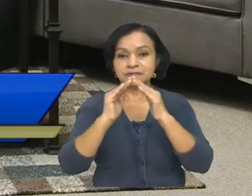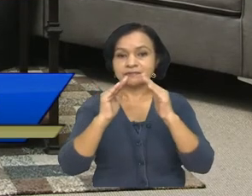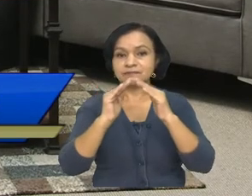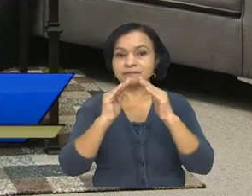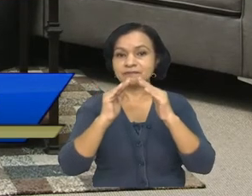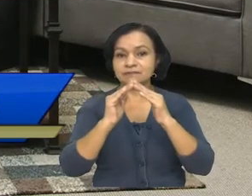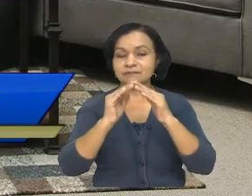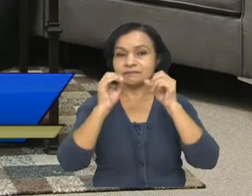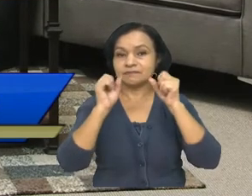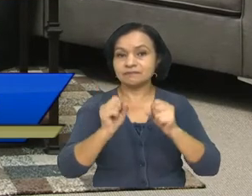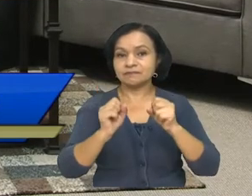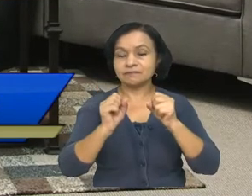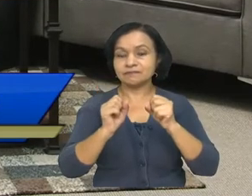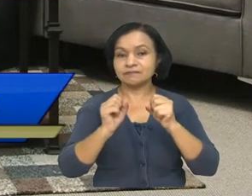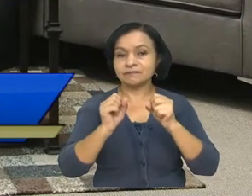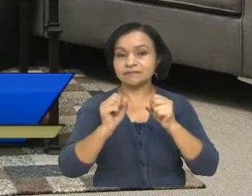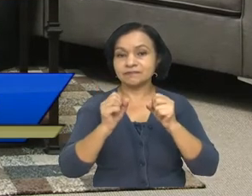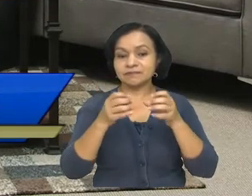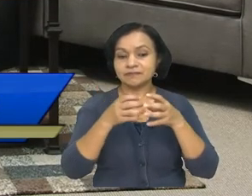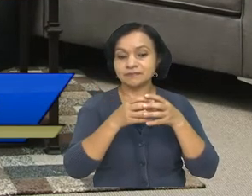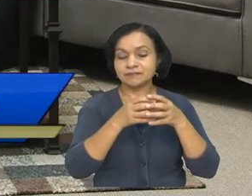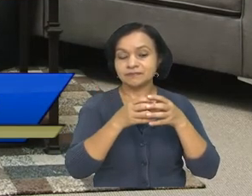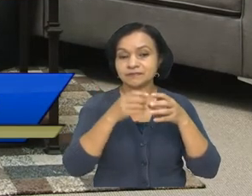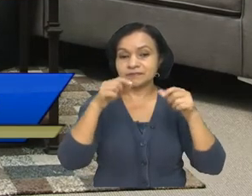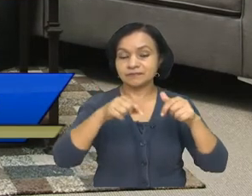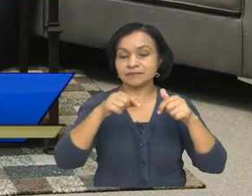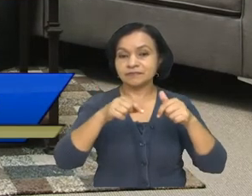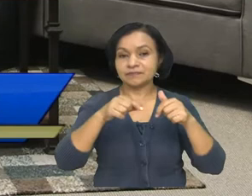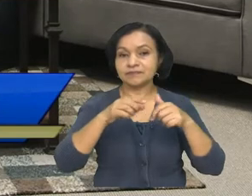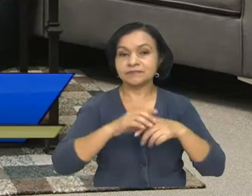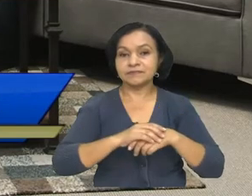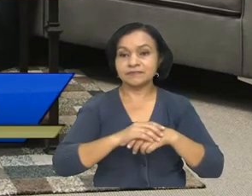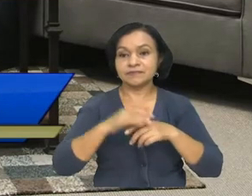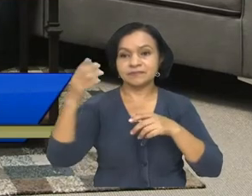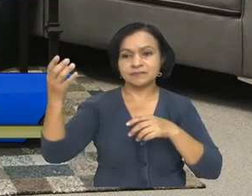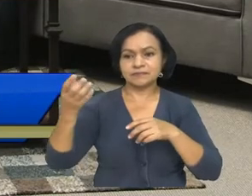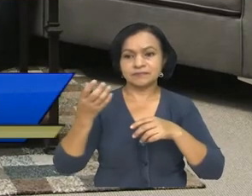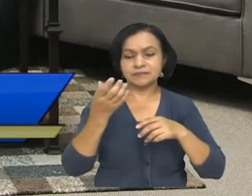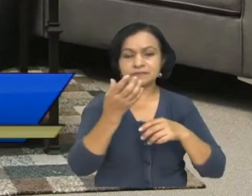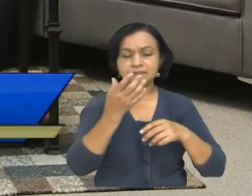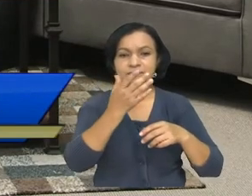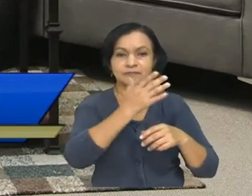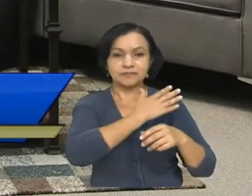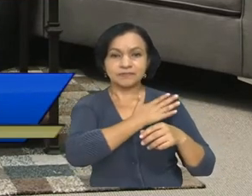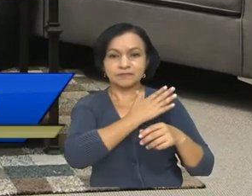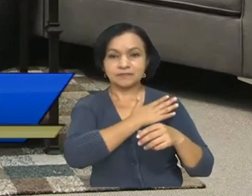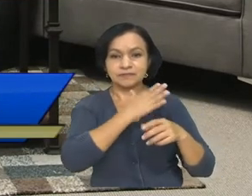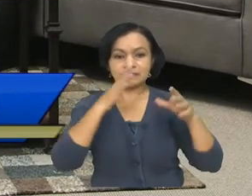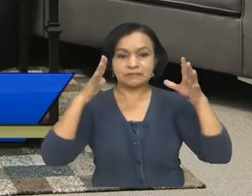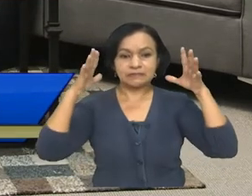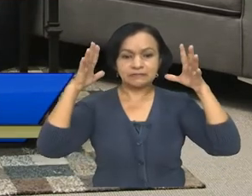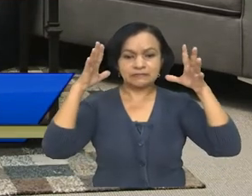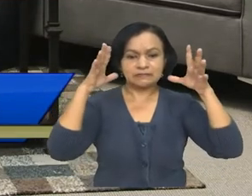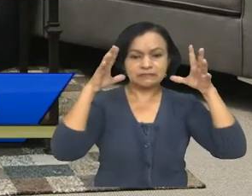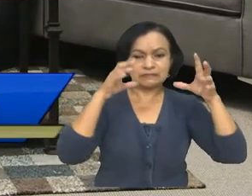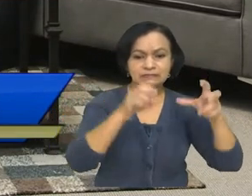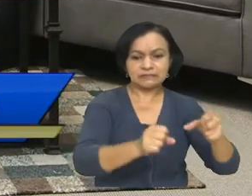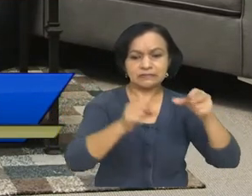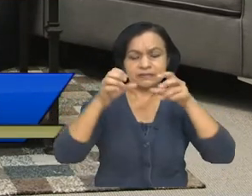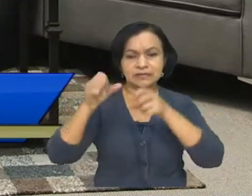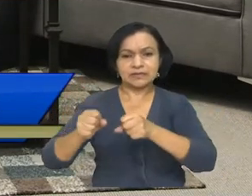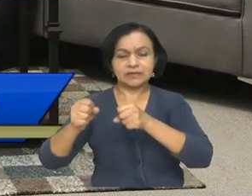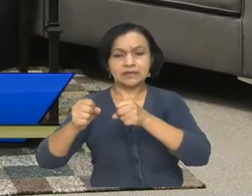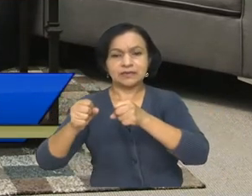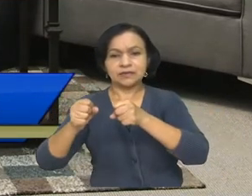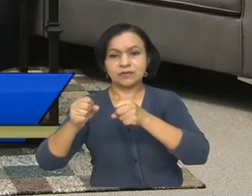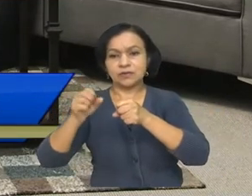ahí, y nosotros estábamos justamente ahí, cuando llega la guardia, y los agarra, y uno que Efrén